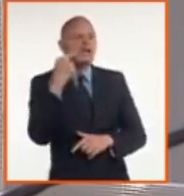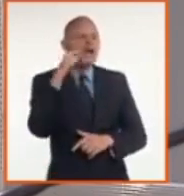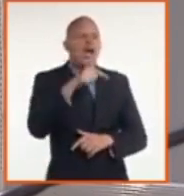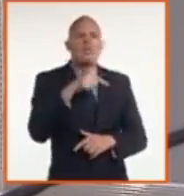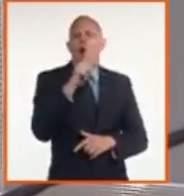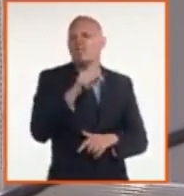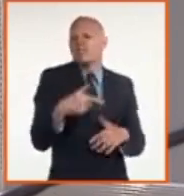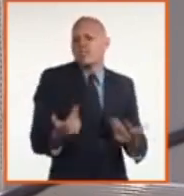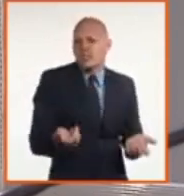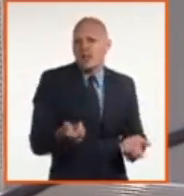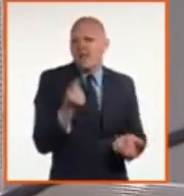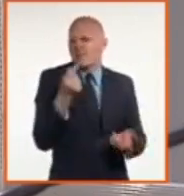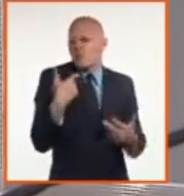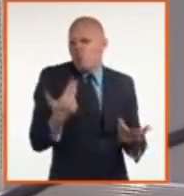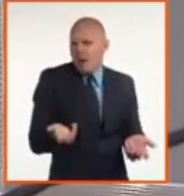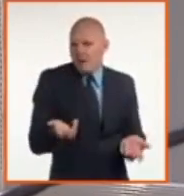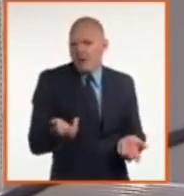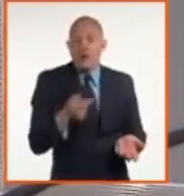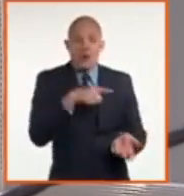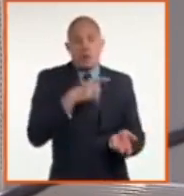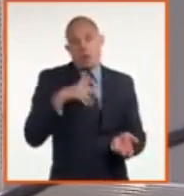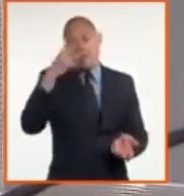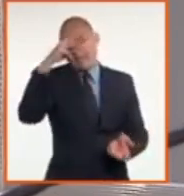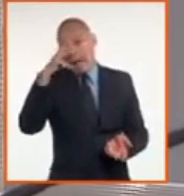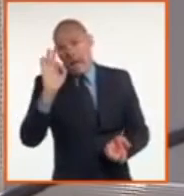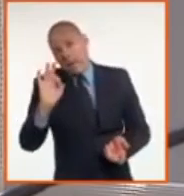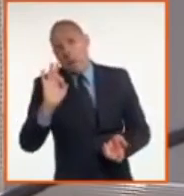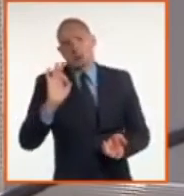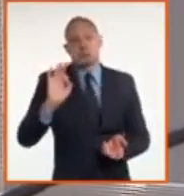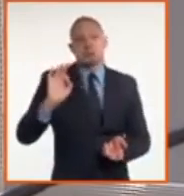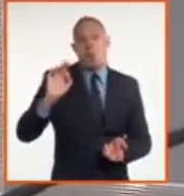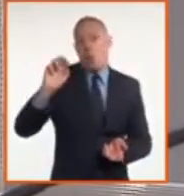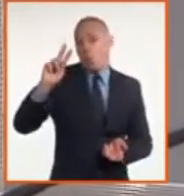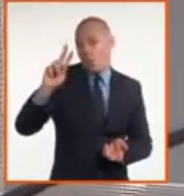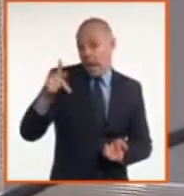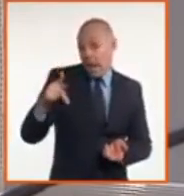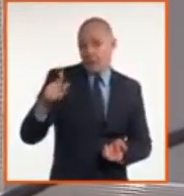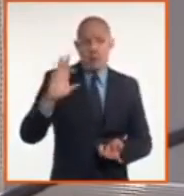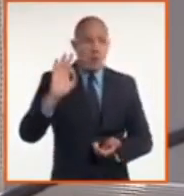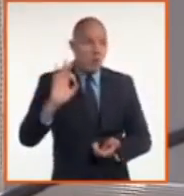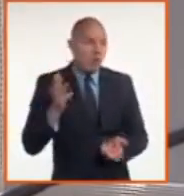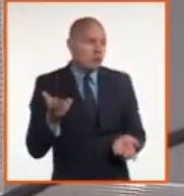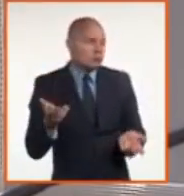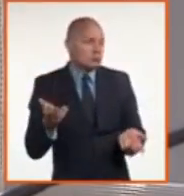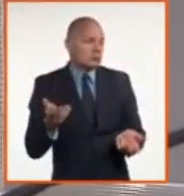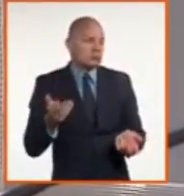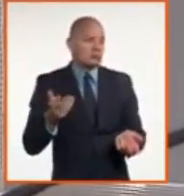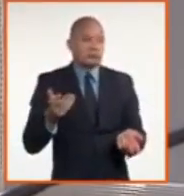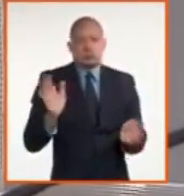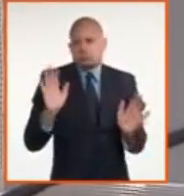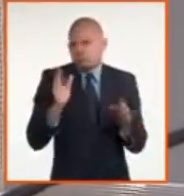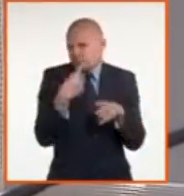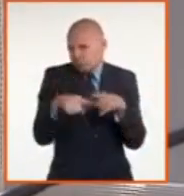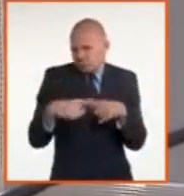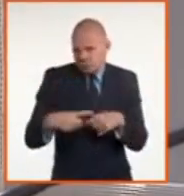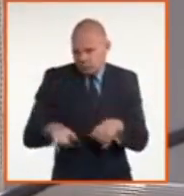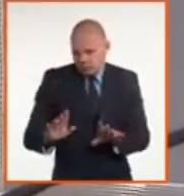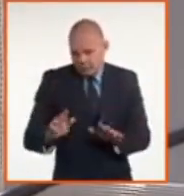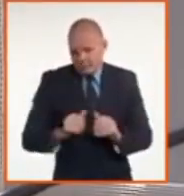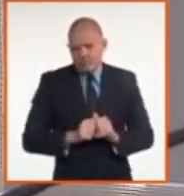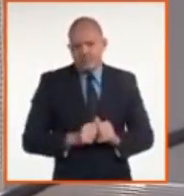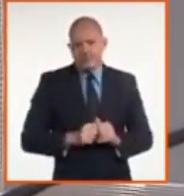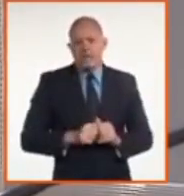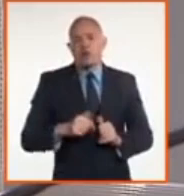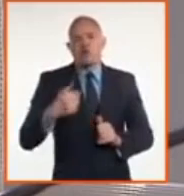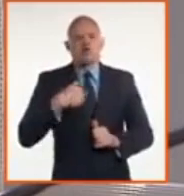equivalente a 100 dólares o su equivalente en euros o la moneda que ellos puedan tener que como bien decía el presidente de